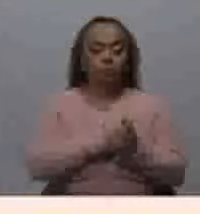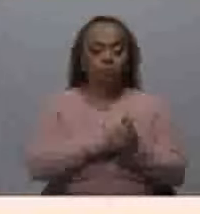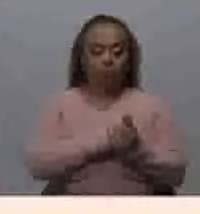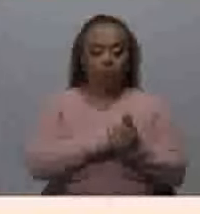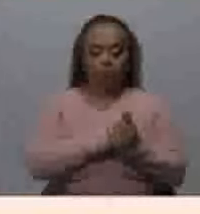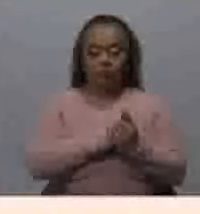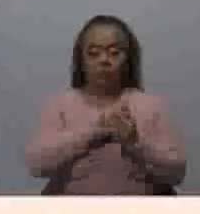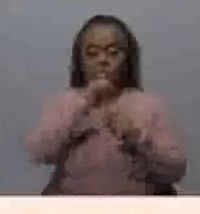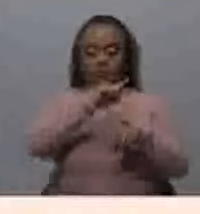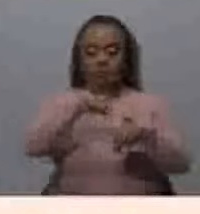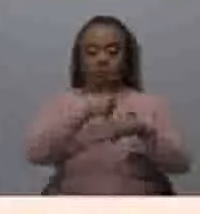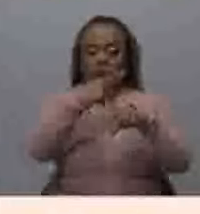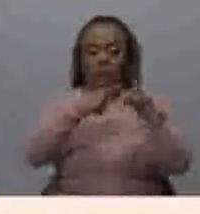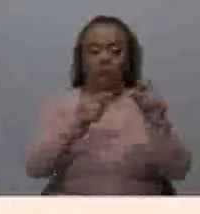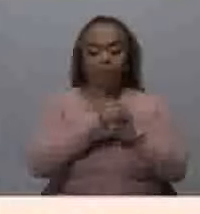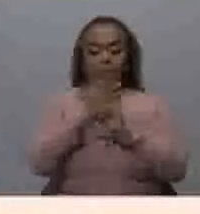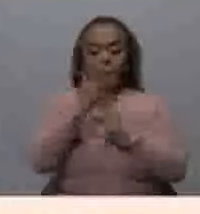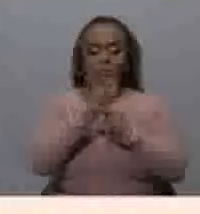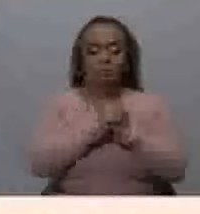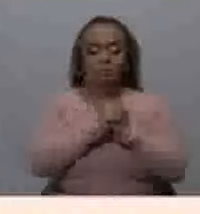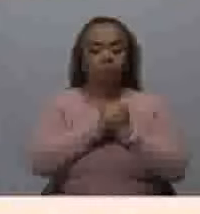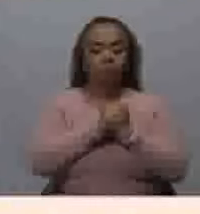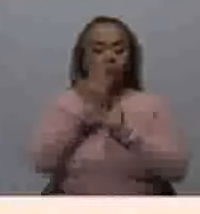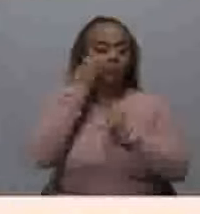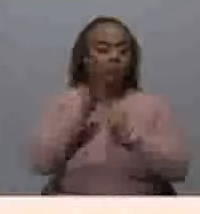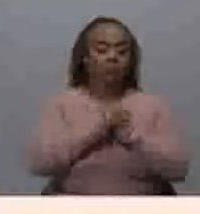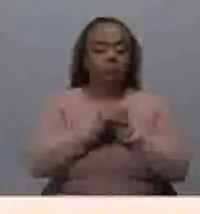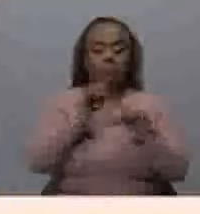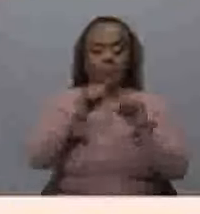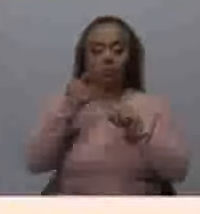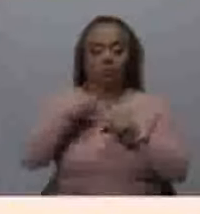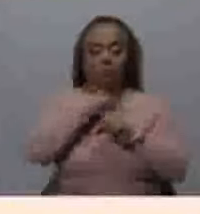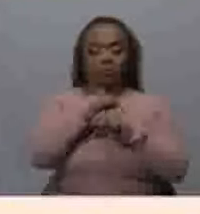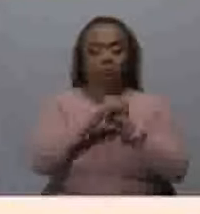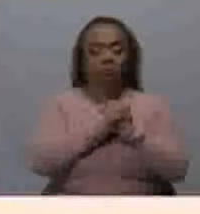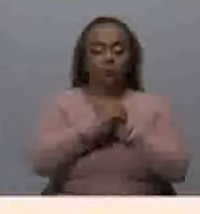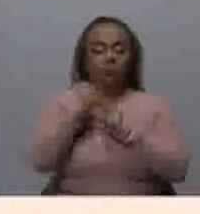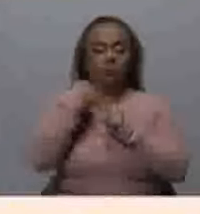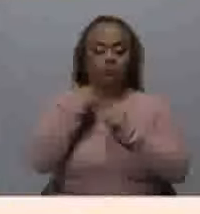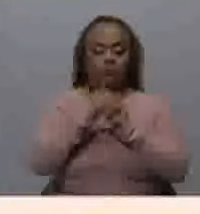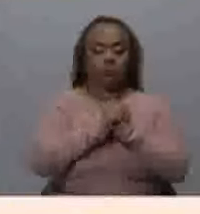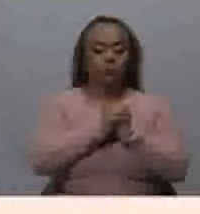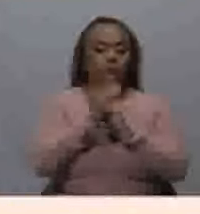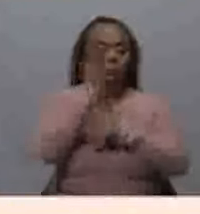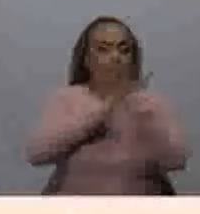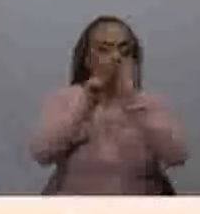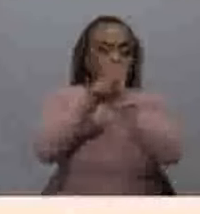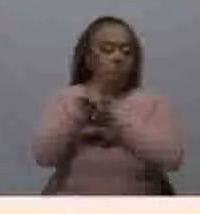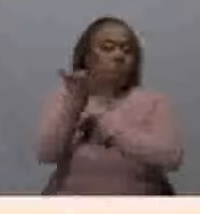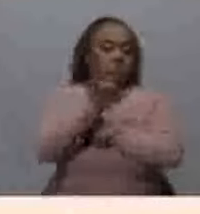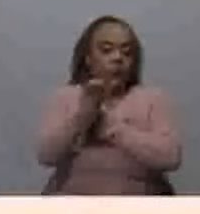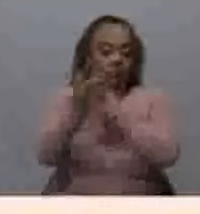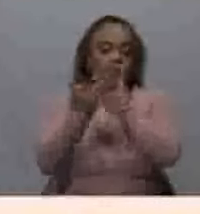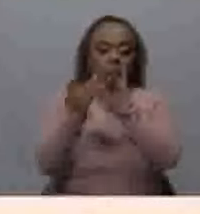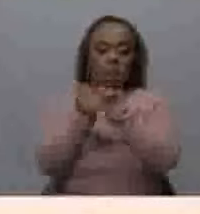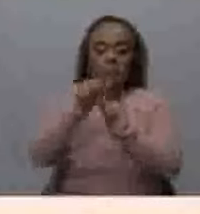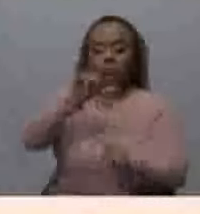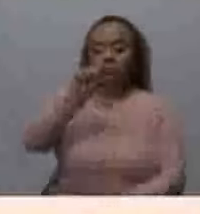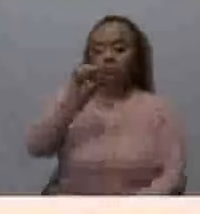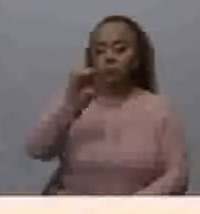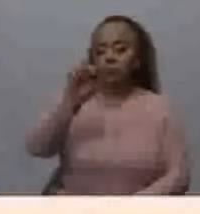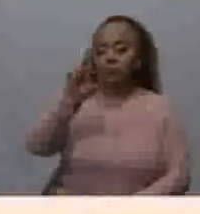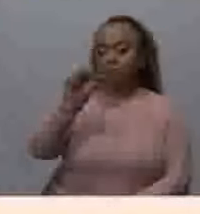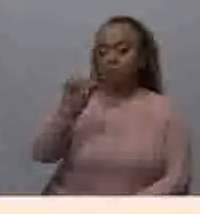rato. ¿Qué? Hora y media, más o menos, ¿verdad? Más o menos. Hora y media. Vamos a tener en algunos minutos también contacto con José Ramírez, que